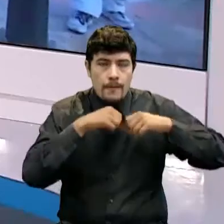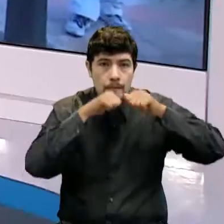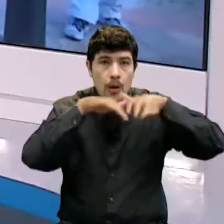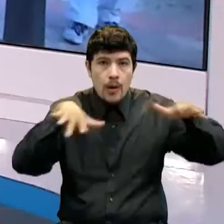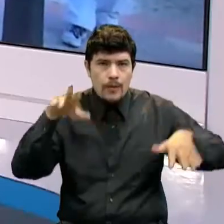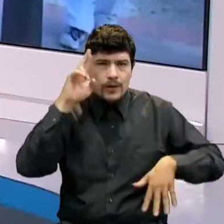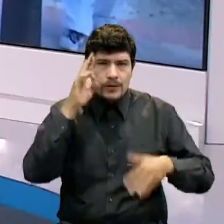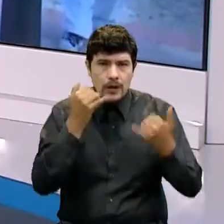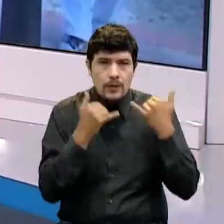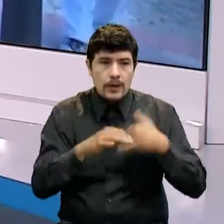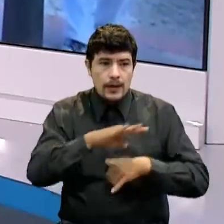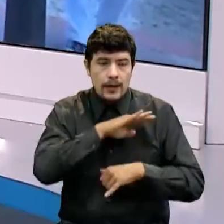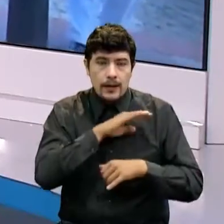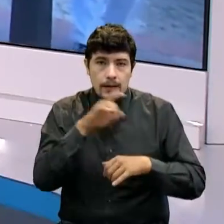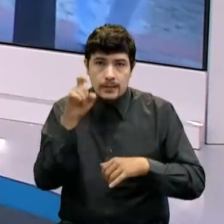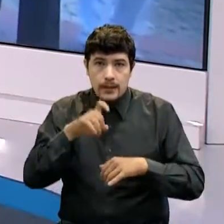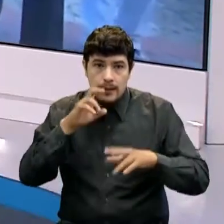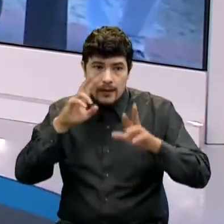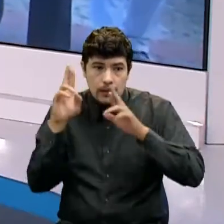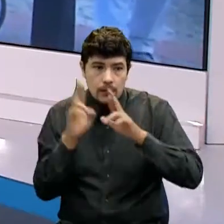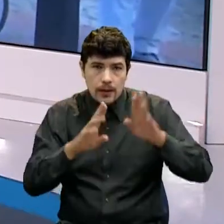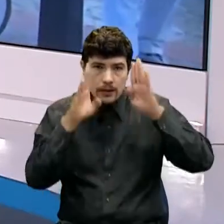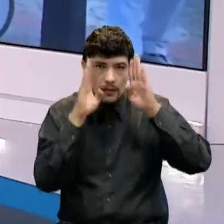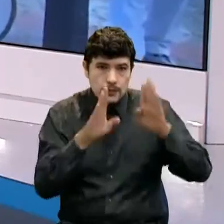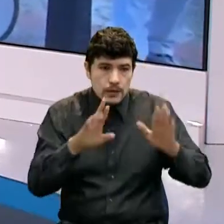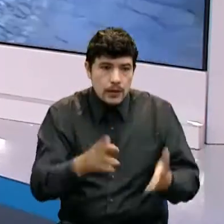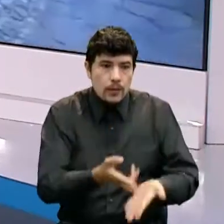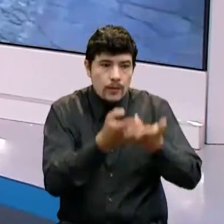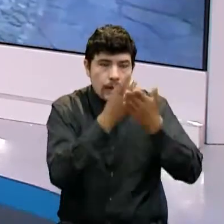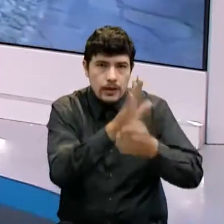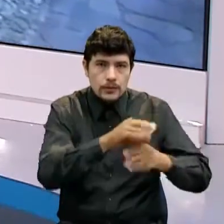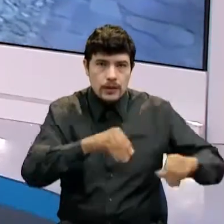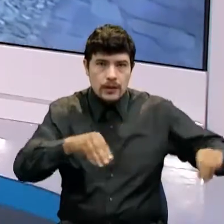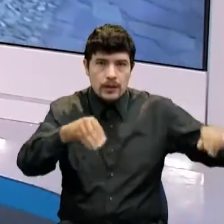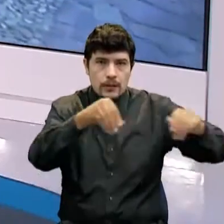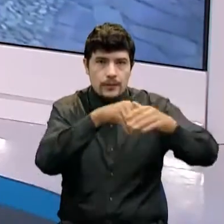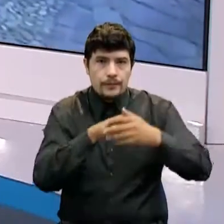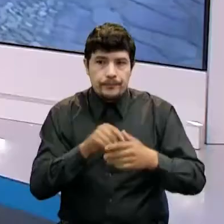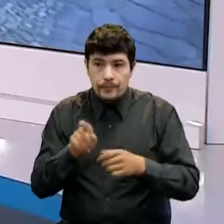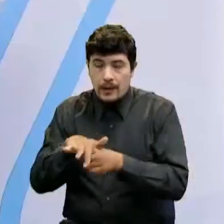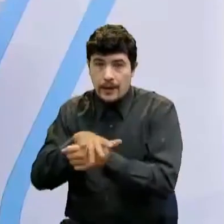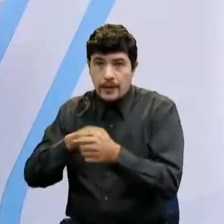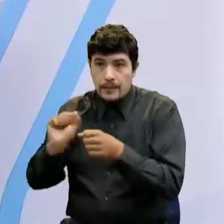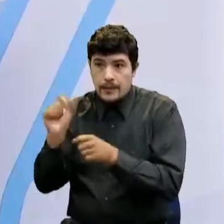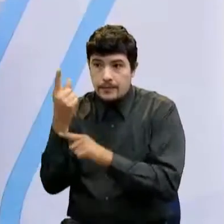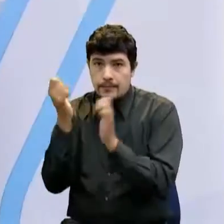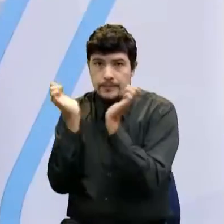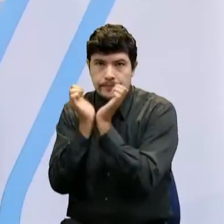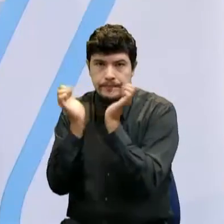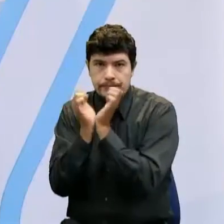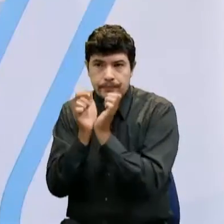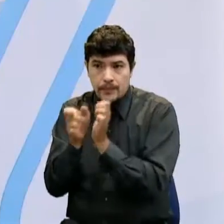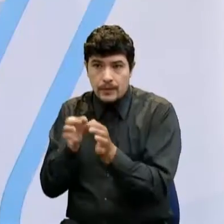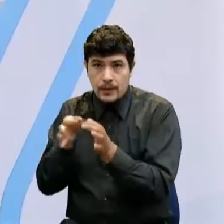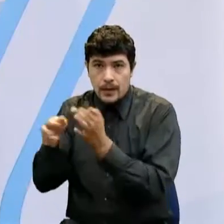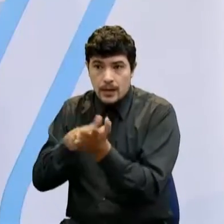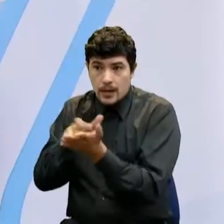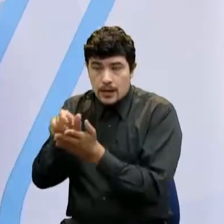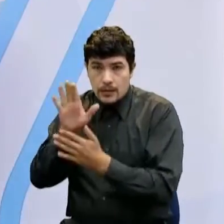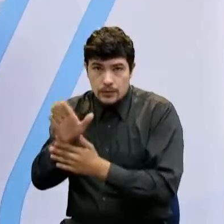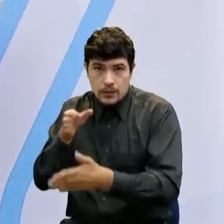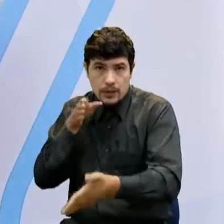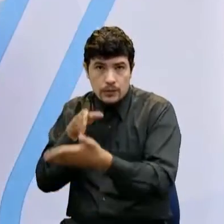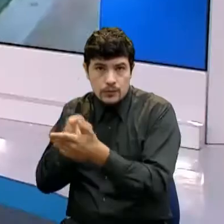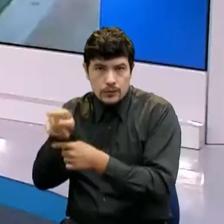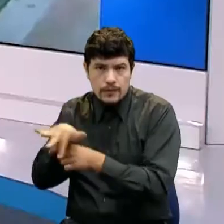responder y recuperar ese predio. Y del barrio Primero de Mayo de Girón, o la denuncia de